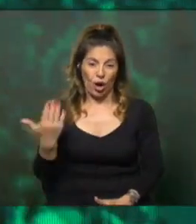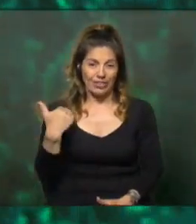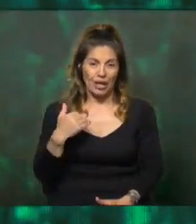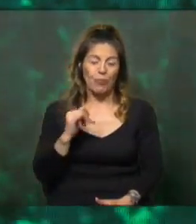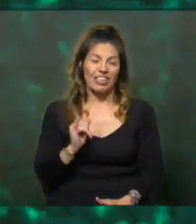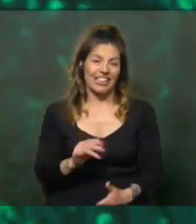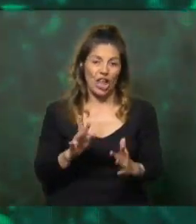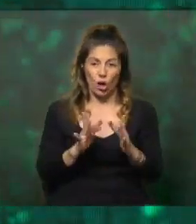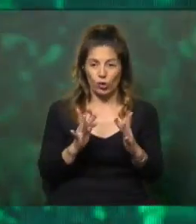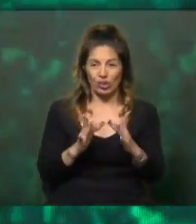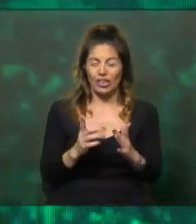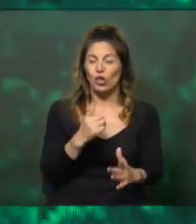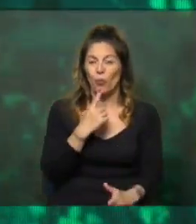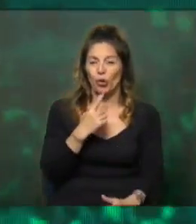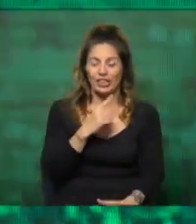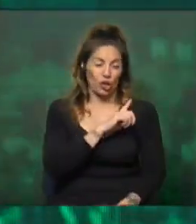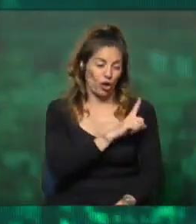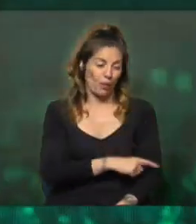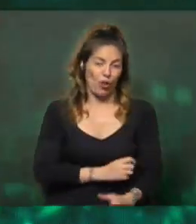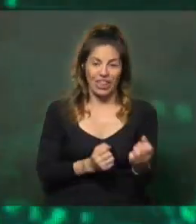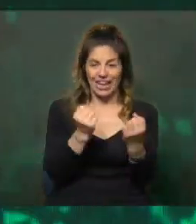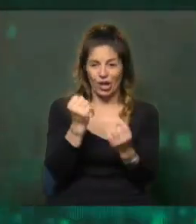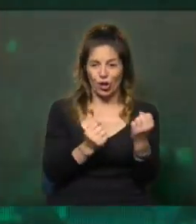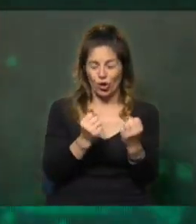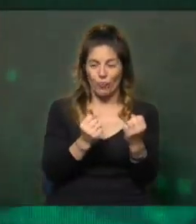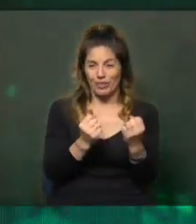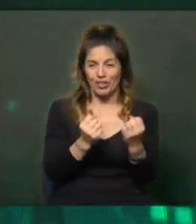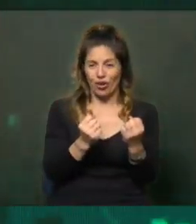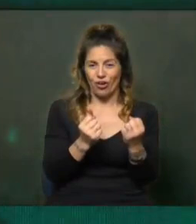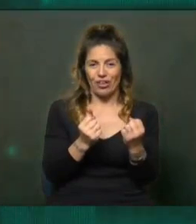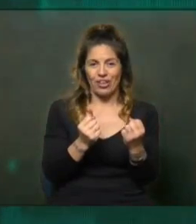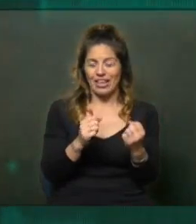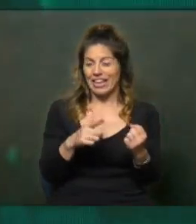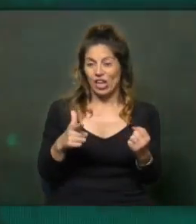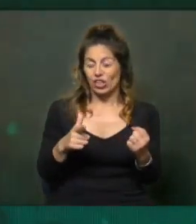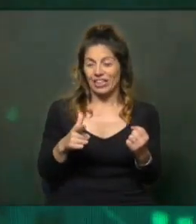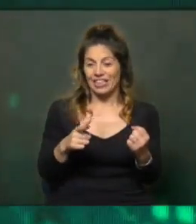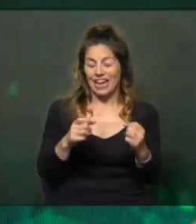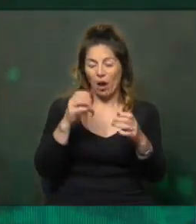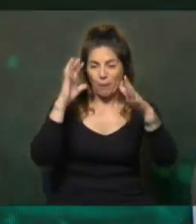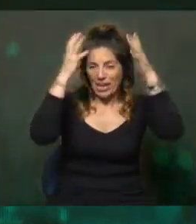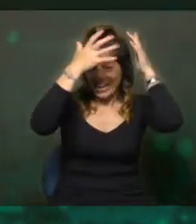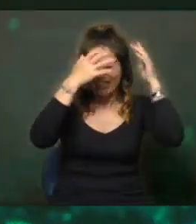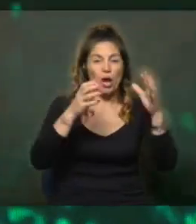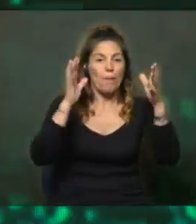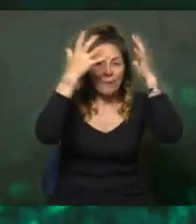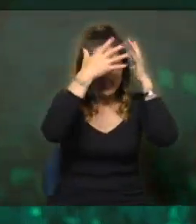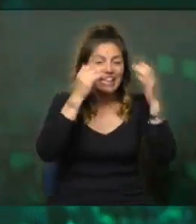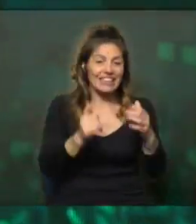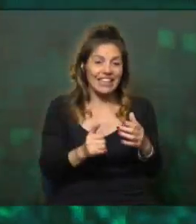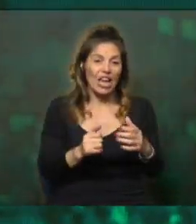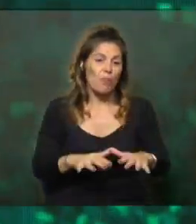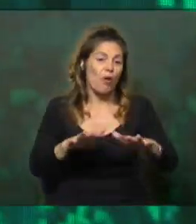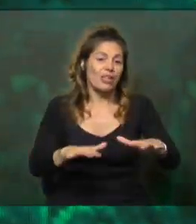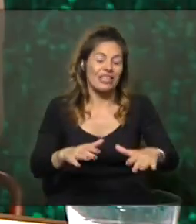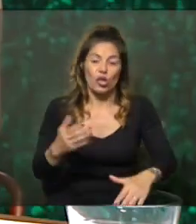contacto político y con el poder económico que de alguna forma no tenía claramente mi ley mi ley tiene de alguna forma la movilización Popular